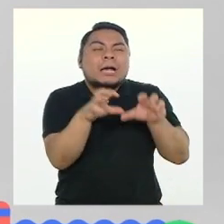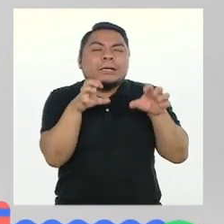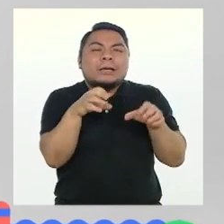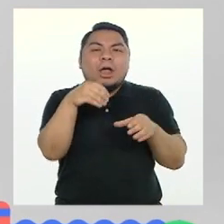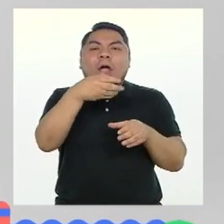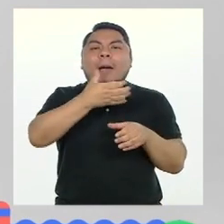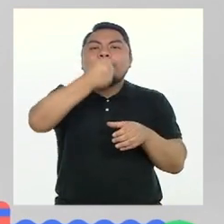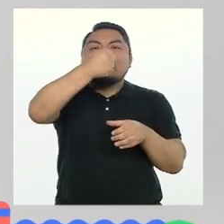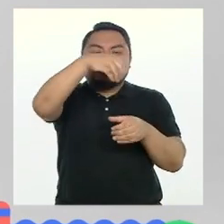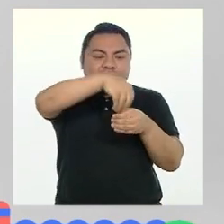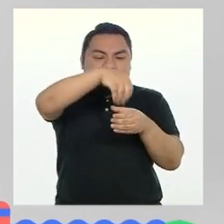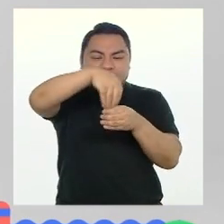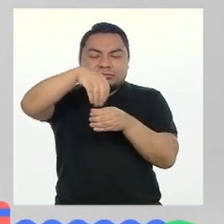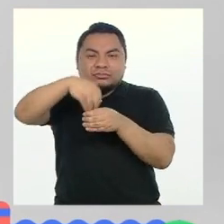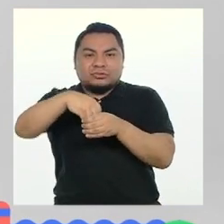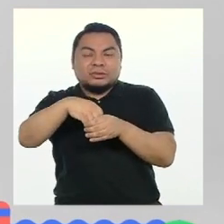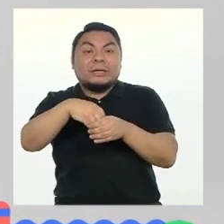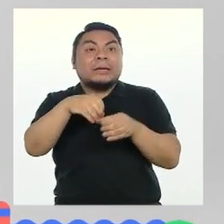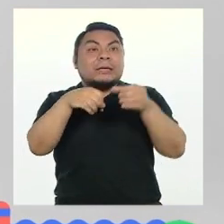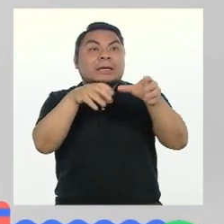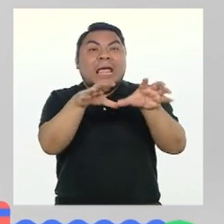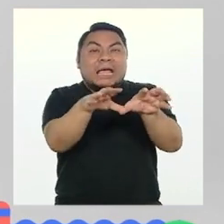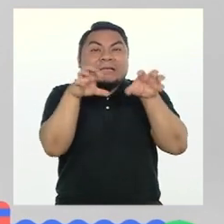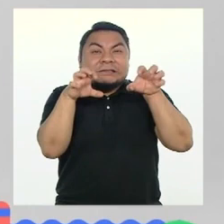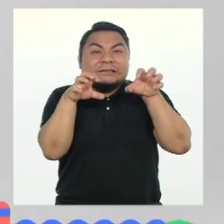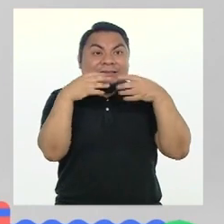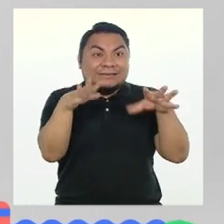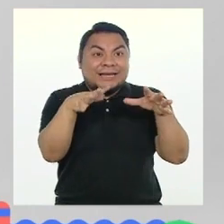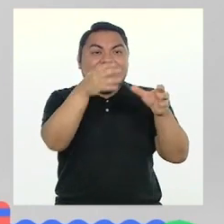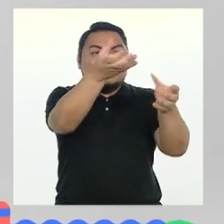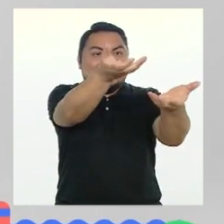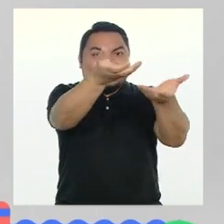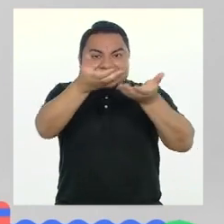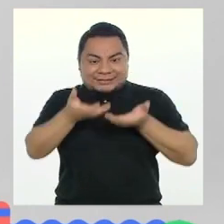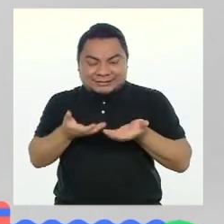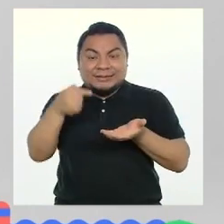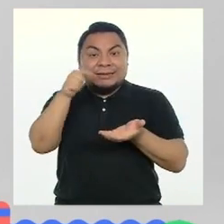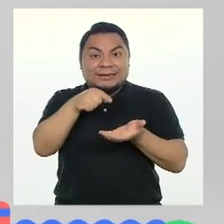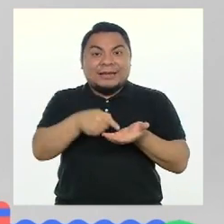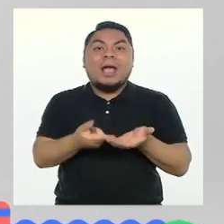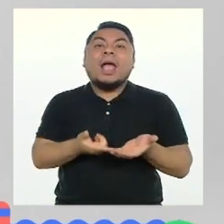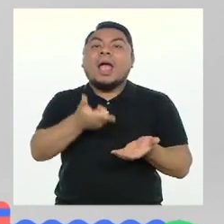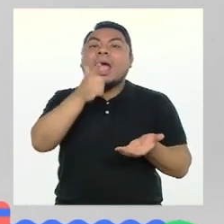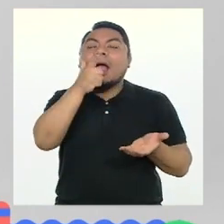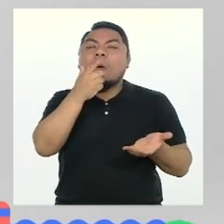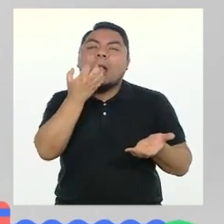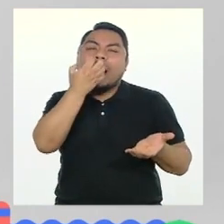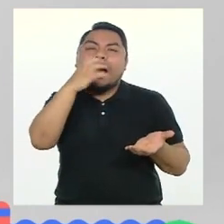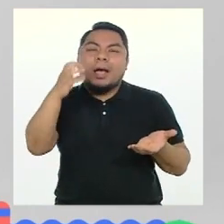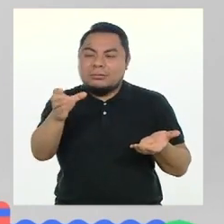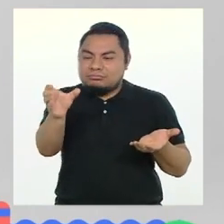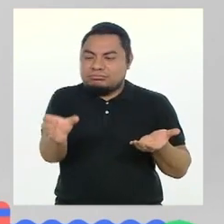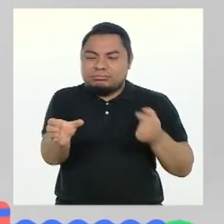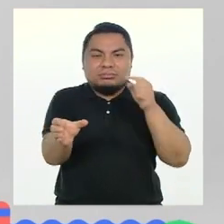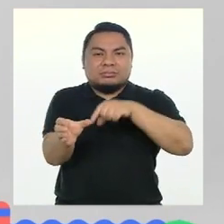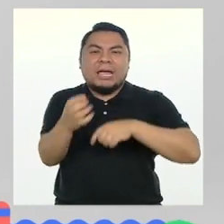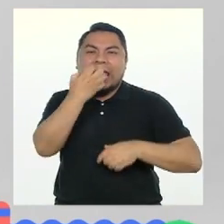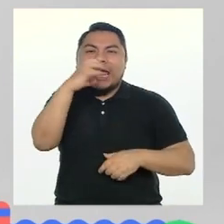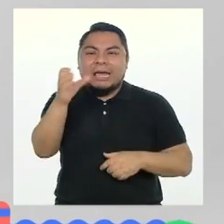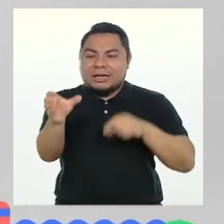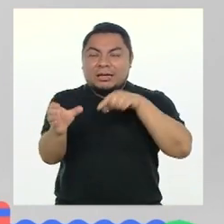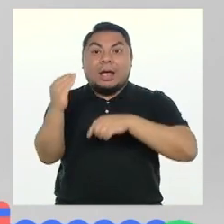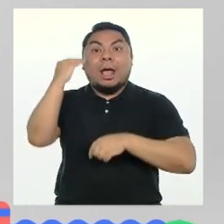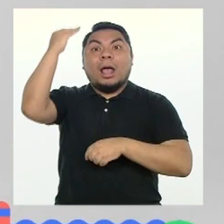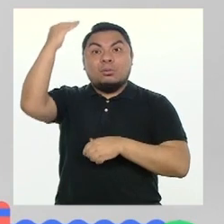bolsita. Cuando esté convertida en hielo, sáquenla. Sirvan agua tibia en un vaso con ayuda de una